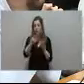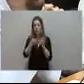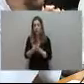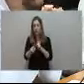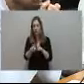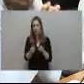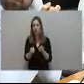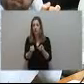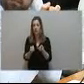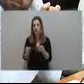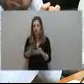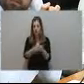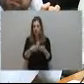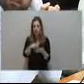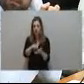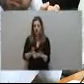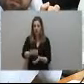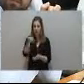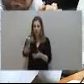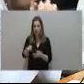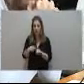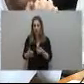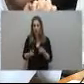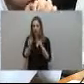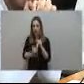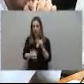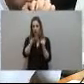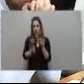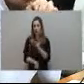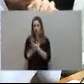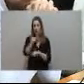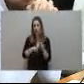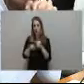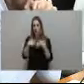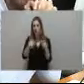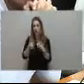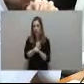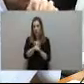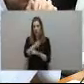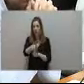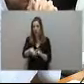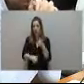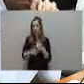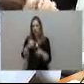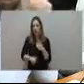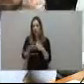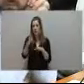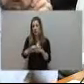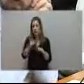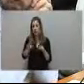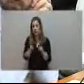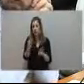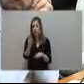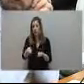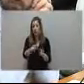y más equitativa recaudación impositiva, un menor gasto derivado de los problemas de salud laboral, una mayor competitividad del tejido empresarial y